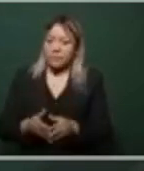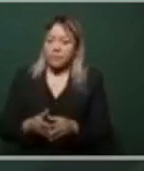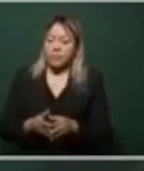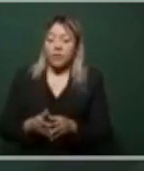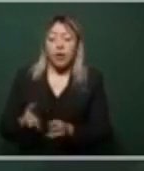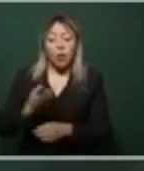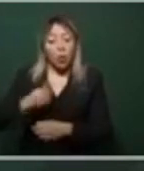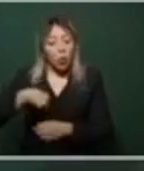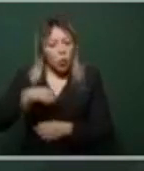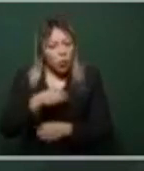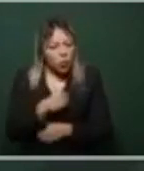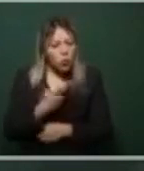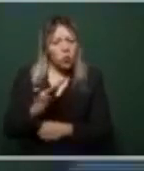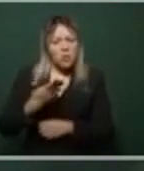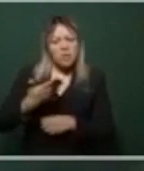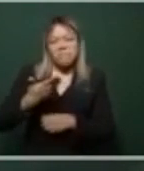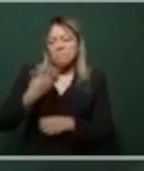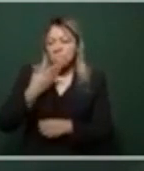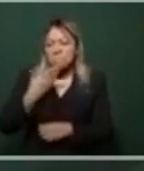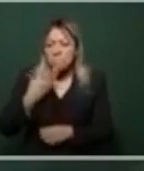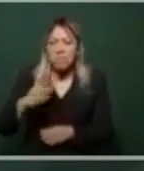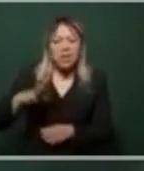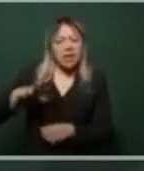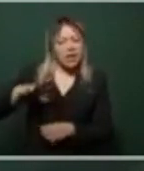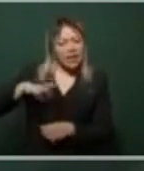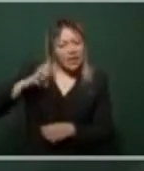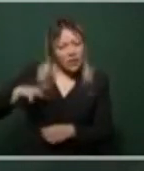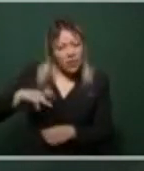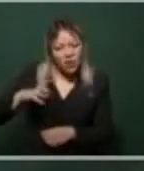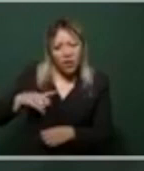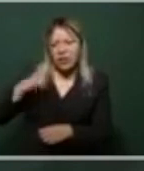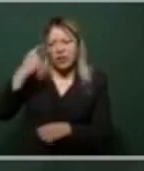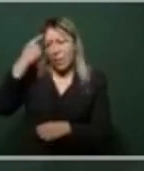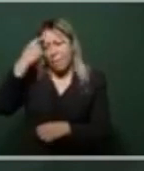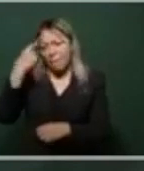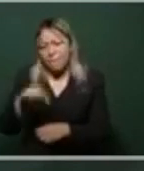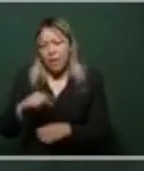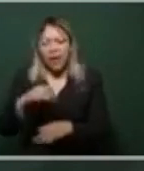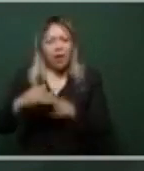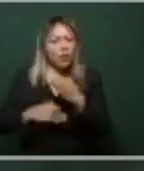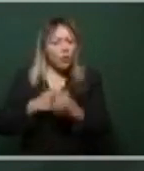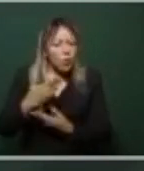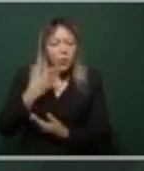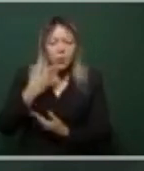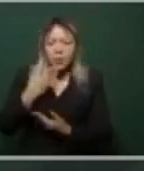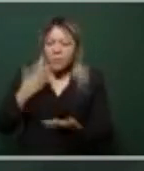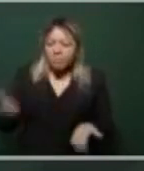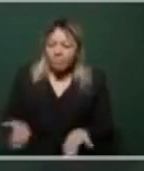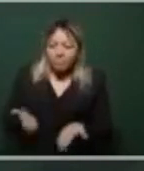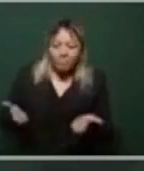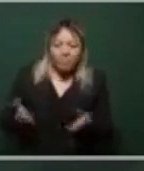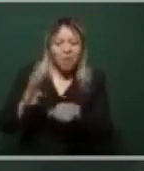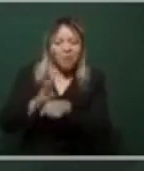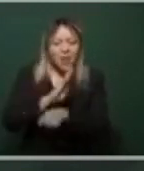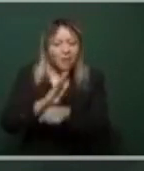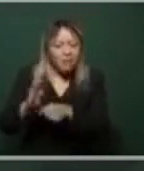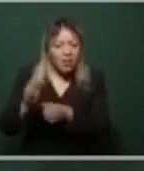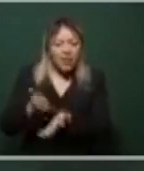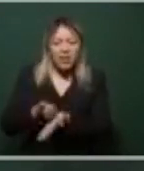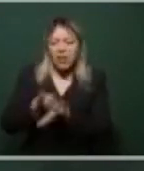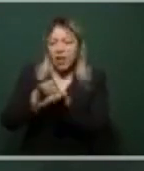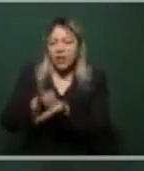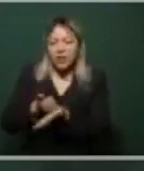estamos haciendo una labor de desarrollo social, de bienestar en todas las comunidades,